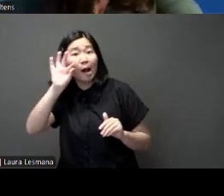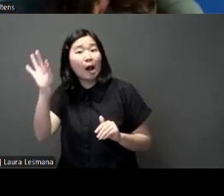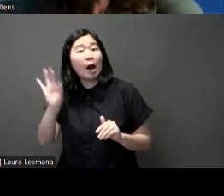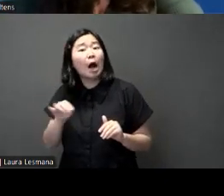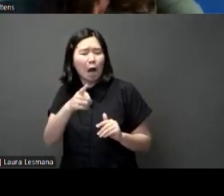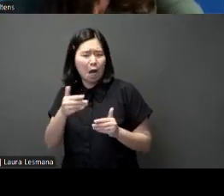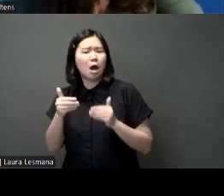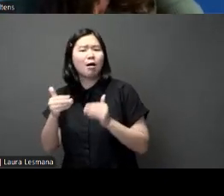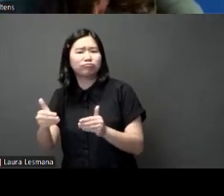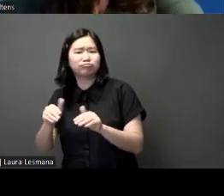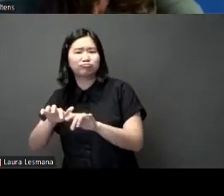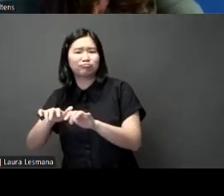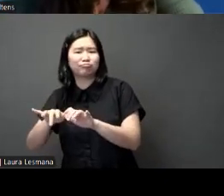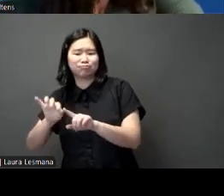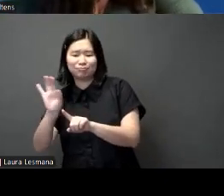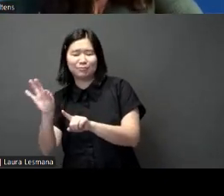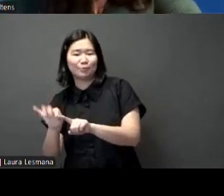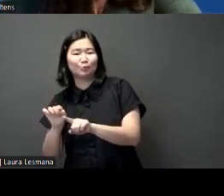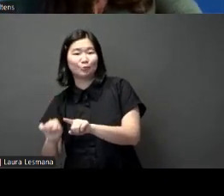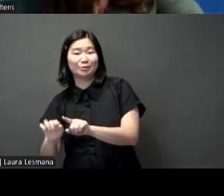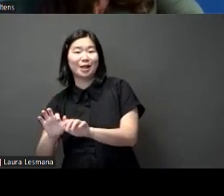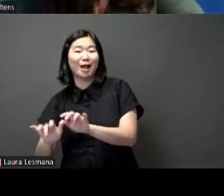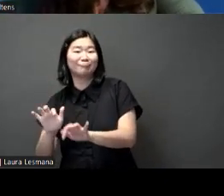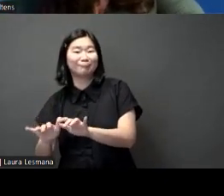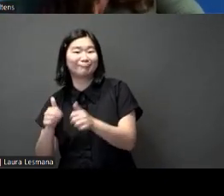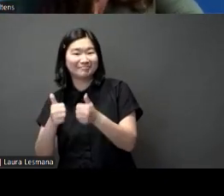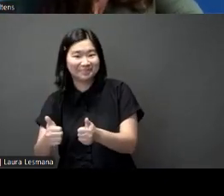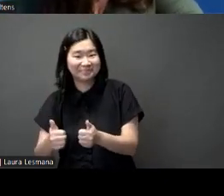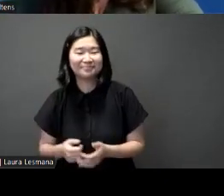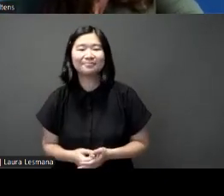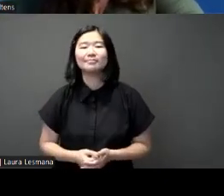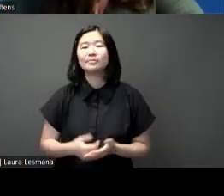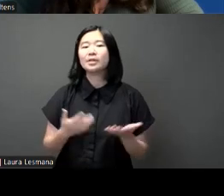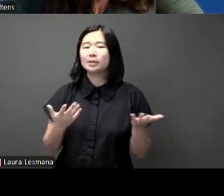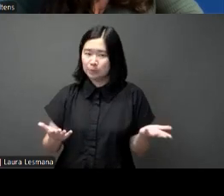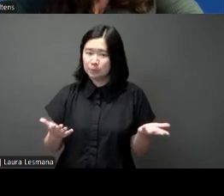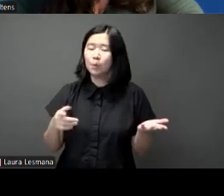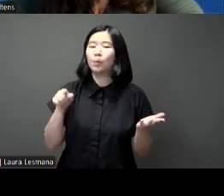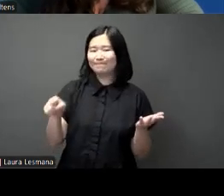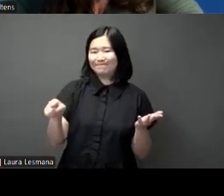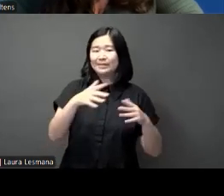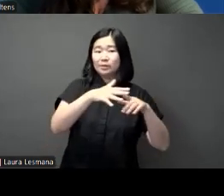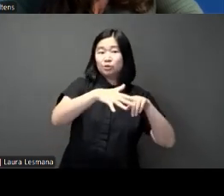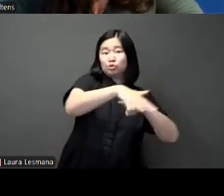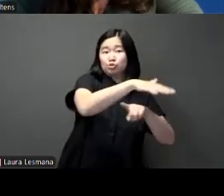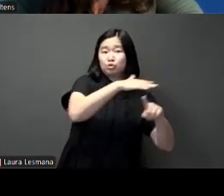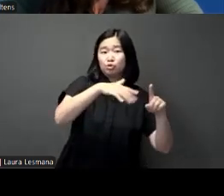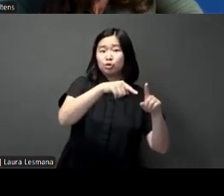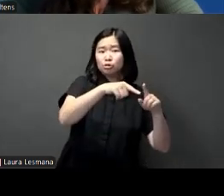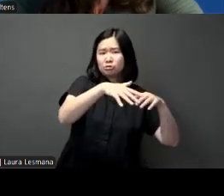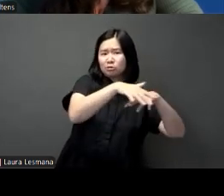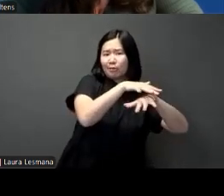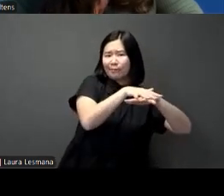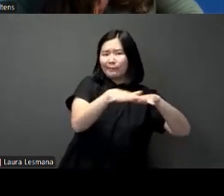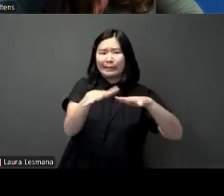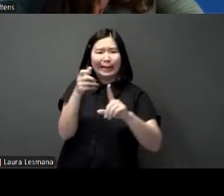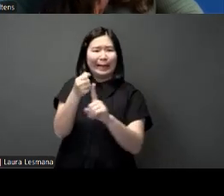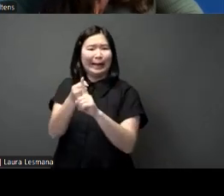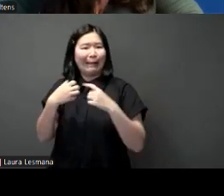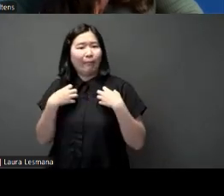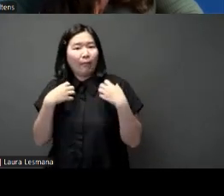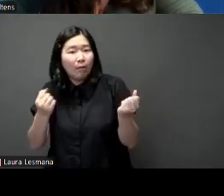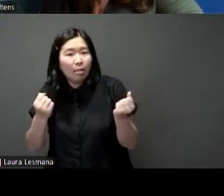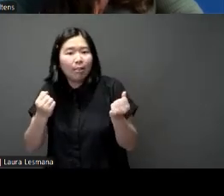Es PAHO's un tema mission to crucial para la eliminate more misión than de la Organización 33 Panamericana de million la Salud para diseases eliminar in más the de 30 Americas by enfermedades 2030. comunicables en las This Américas para el initiative